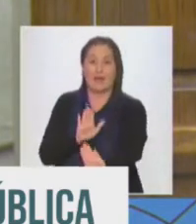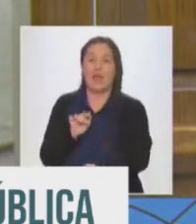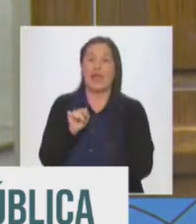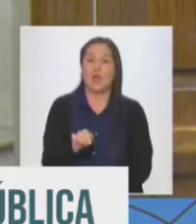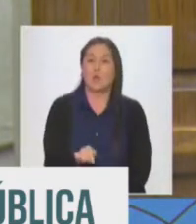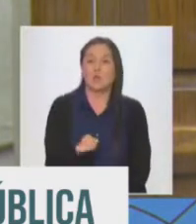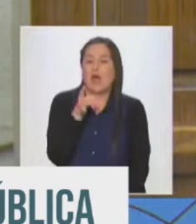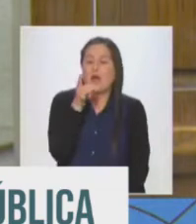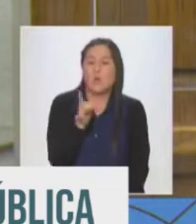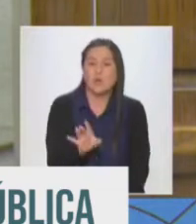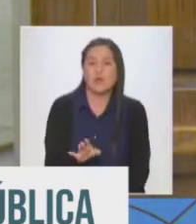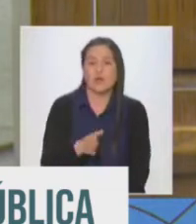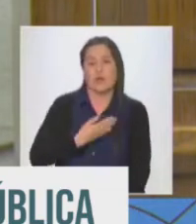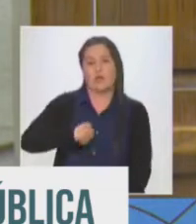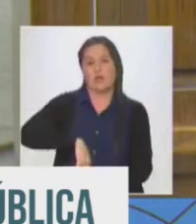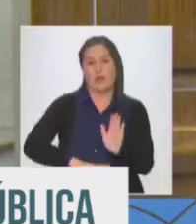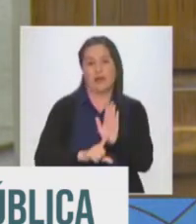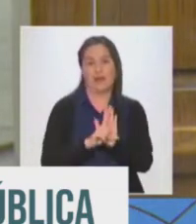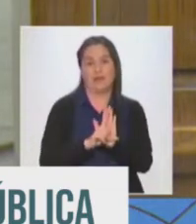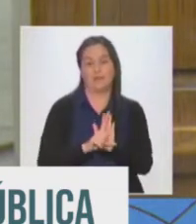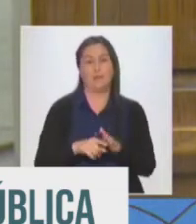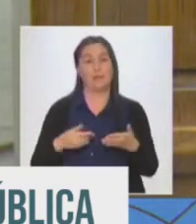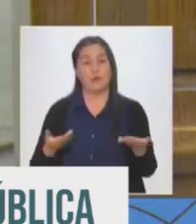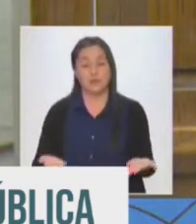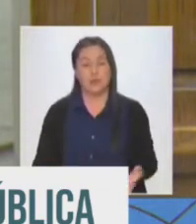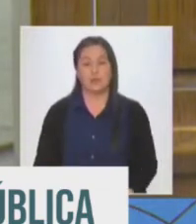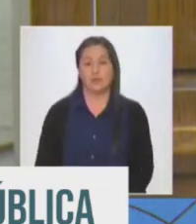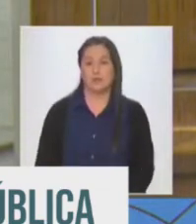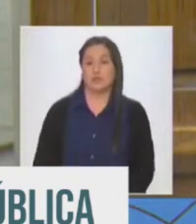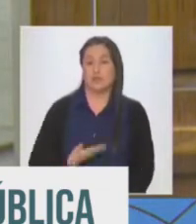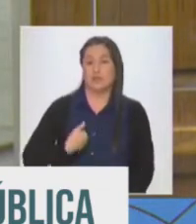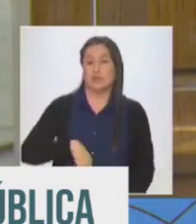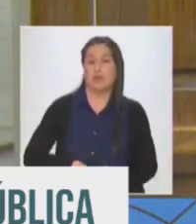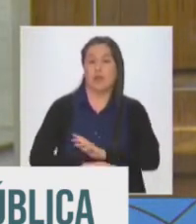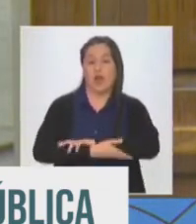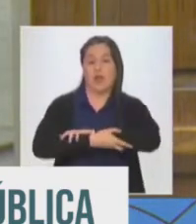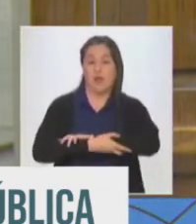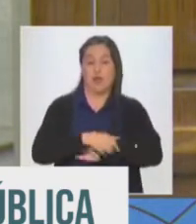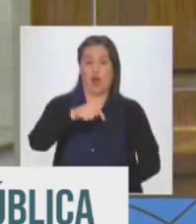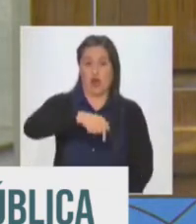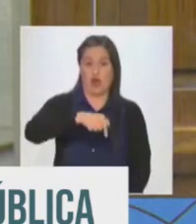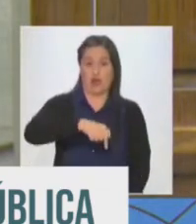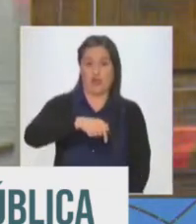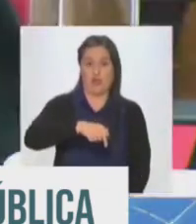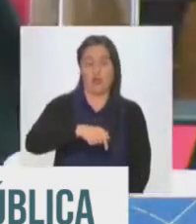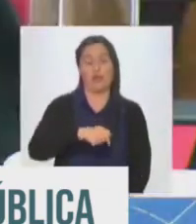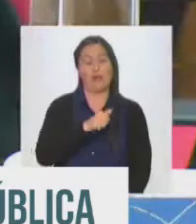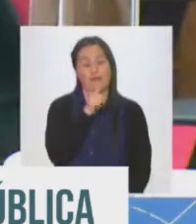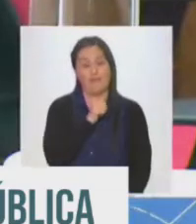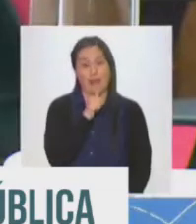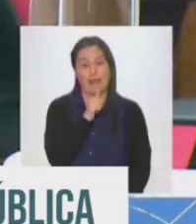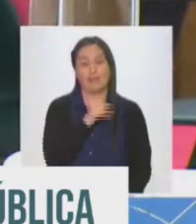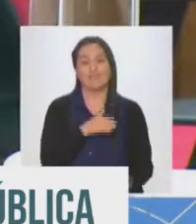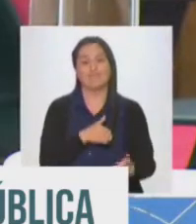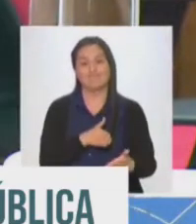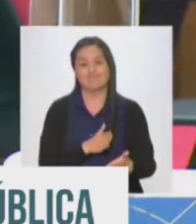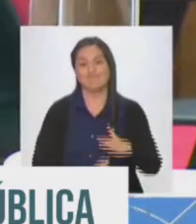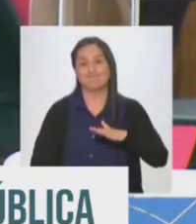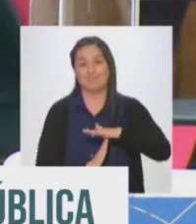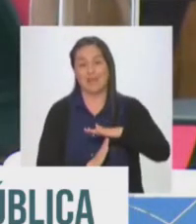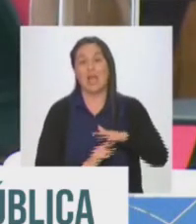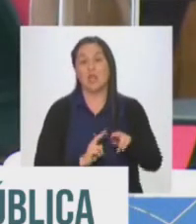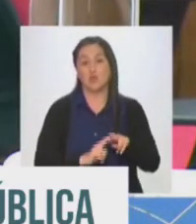nuestra legislación. Por cierto, si tuviésemos un tratado como ese, hoy día, que todavía está pendiente la resolución de